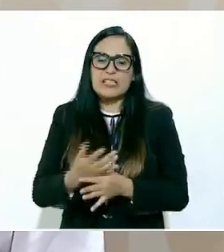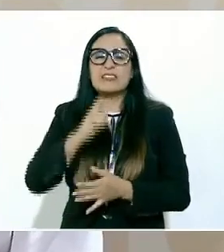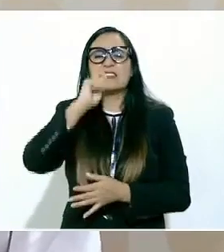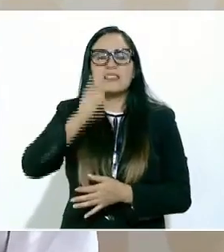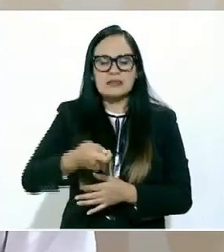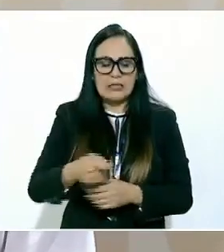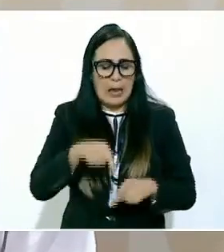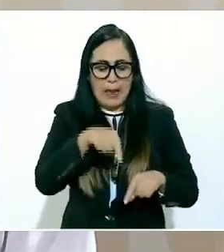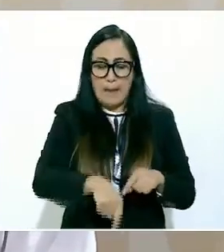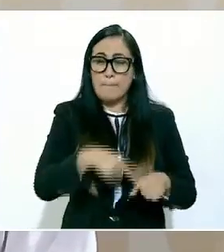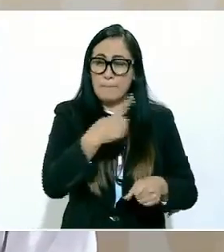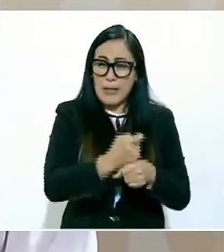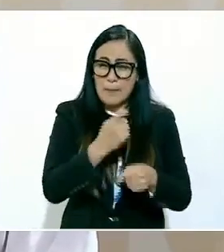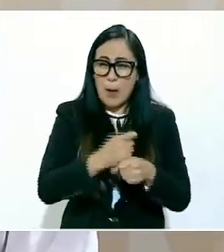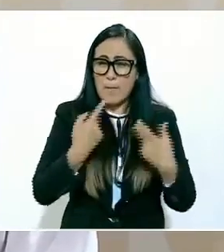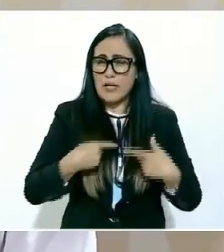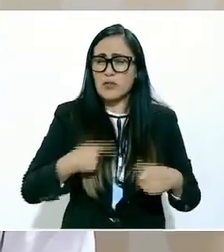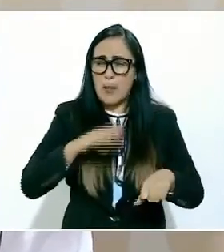de abajo hacia arriba.